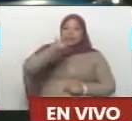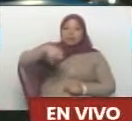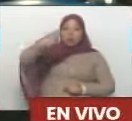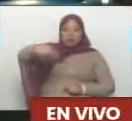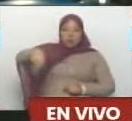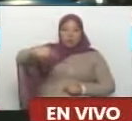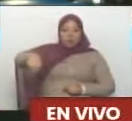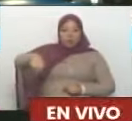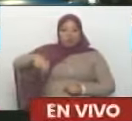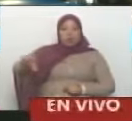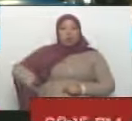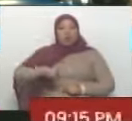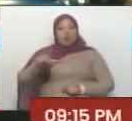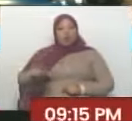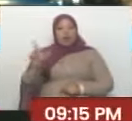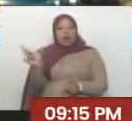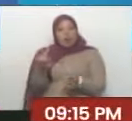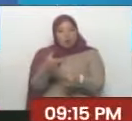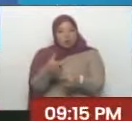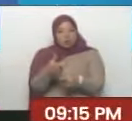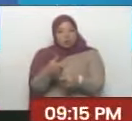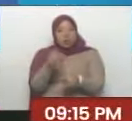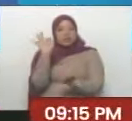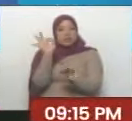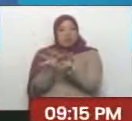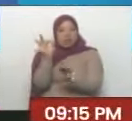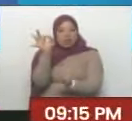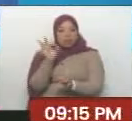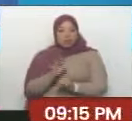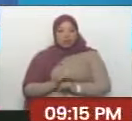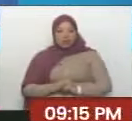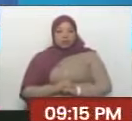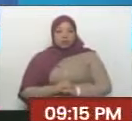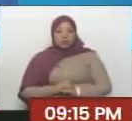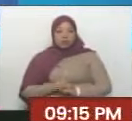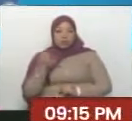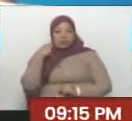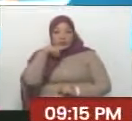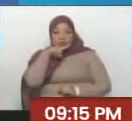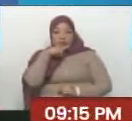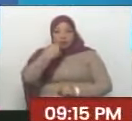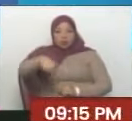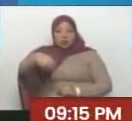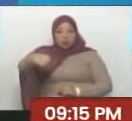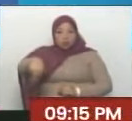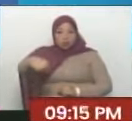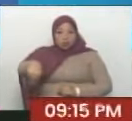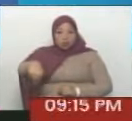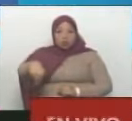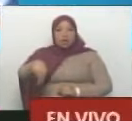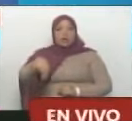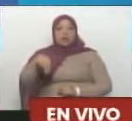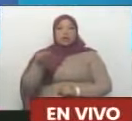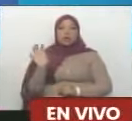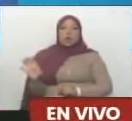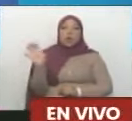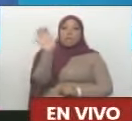junio, julio, agosto, septiembre, octubre y noviembre, iría por